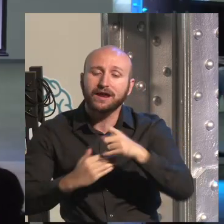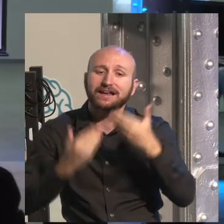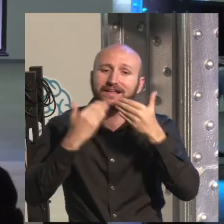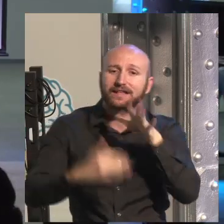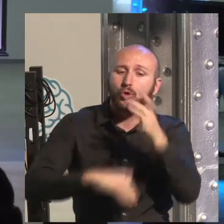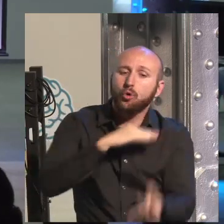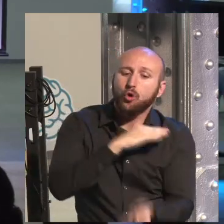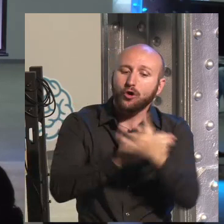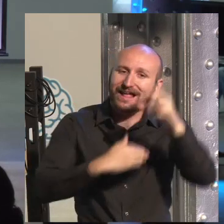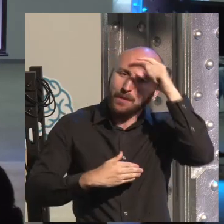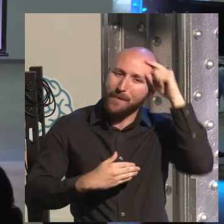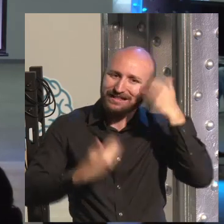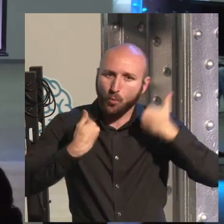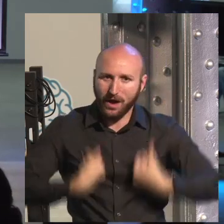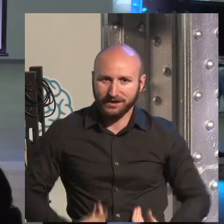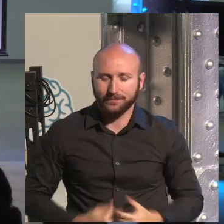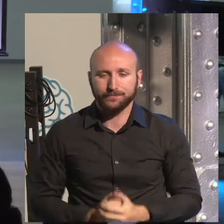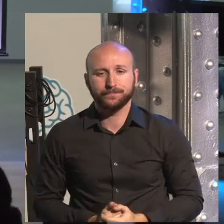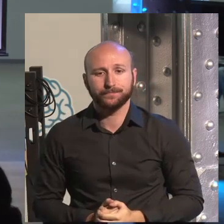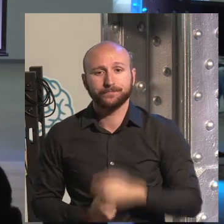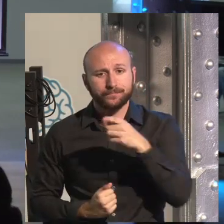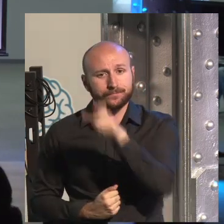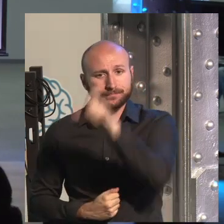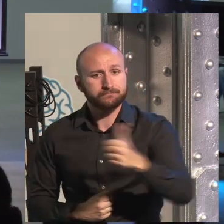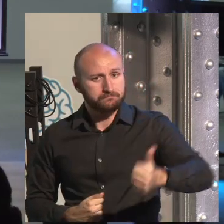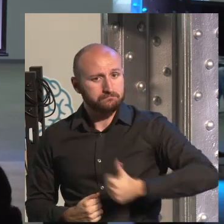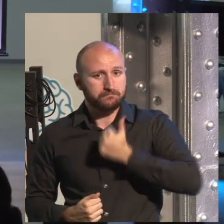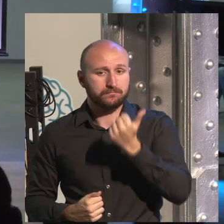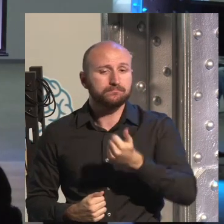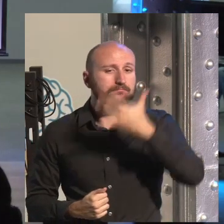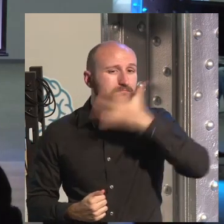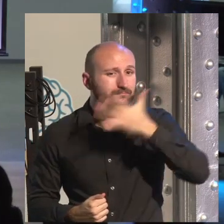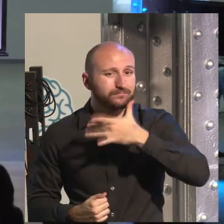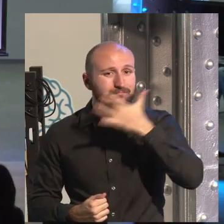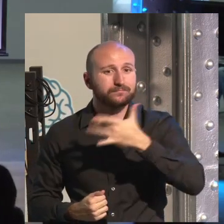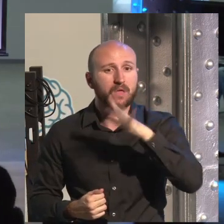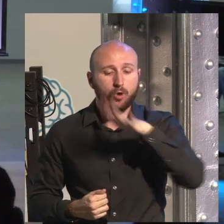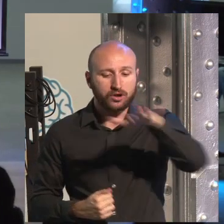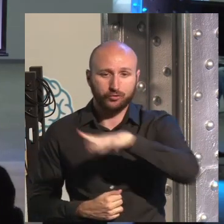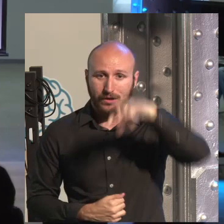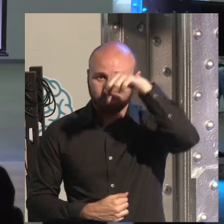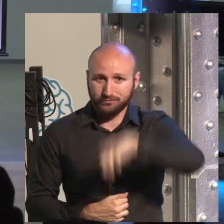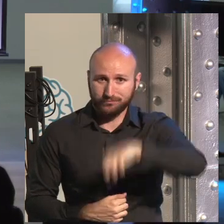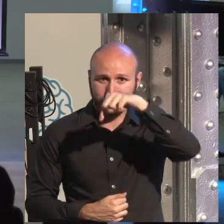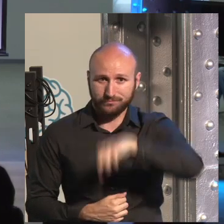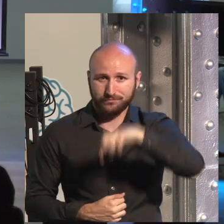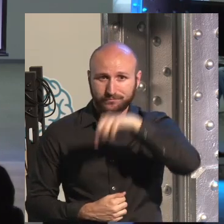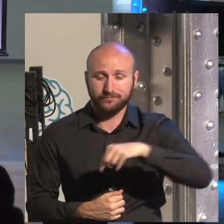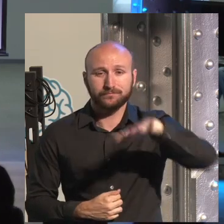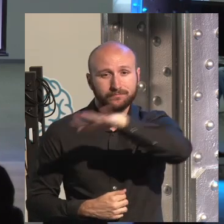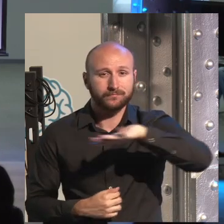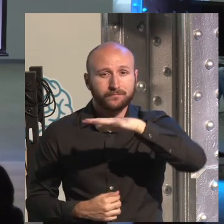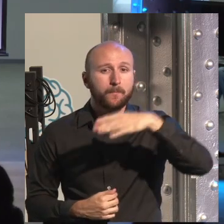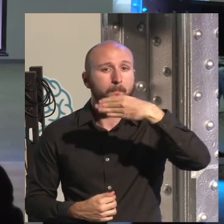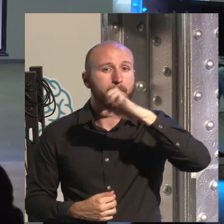humana. Darwin tuvo la oportunidad de conocer en el extremo sur, en el canal del Beagle, en